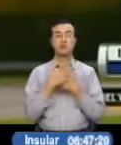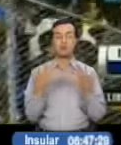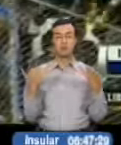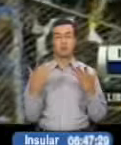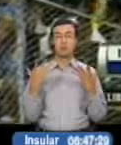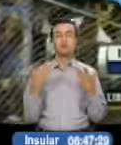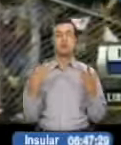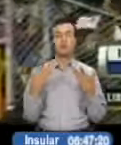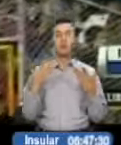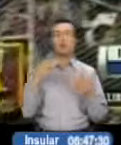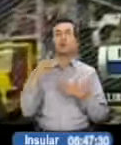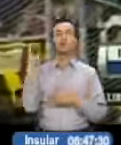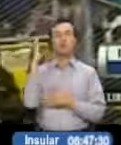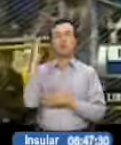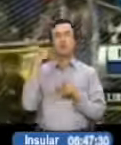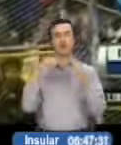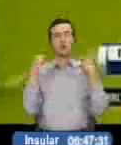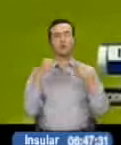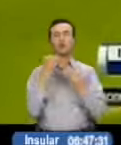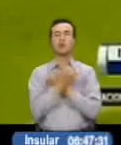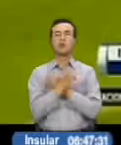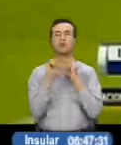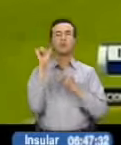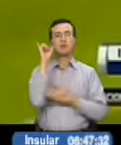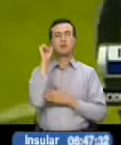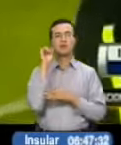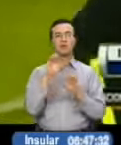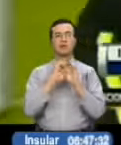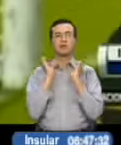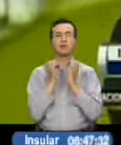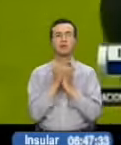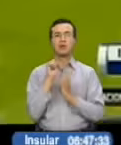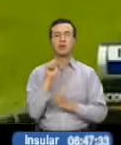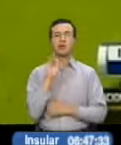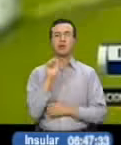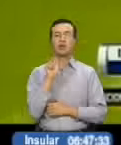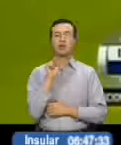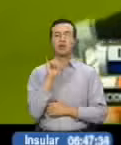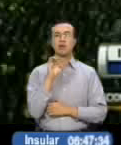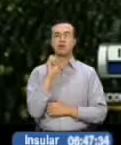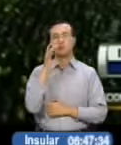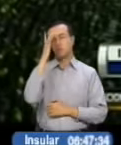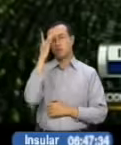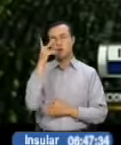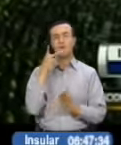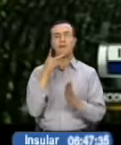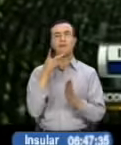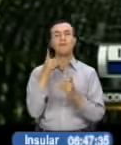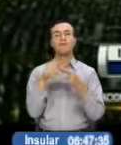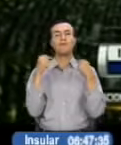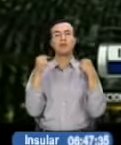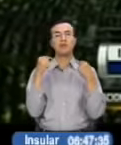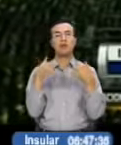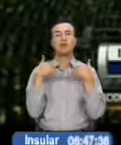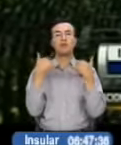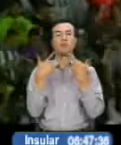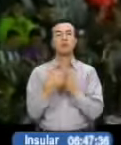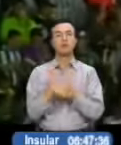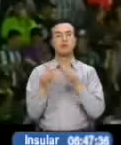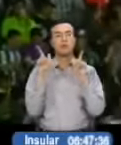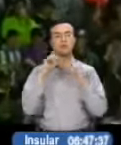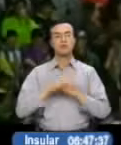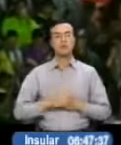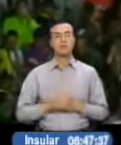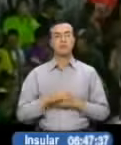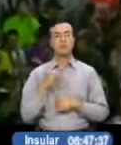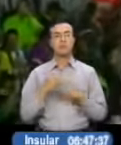Atlético Nacional de Medellín recibirá a Independiente del Valle en el Estadio Atanasio Girardot por la gran final de la Copa Libertadores de América.